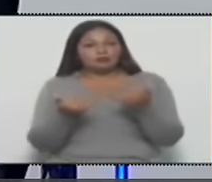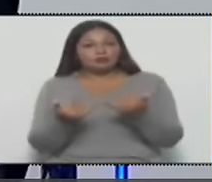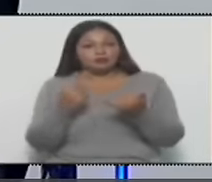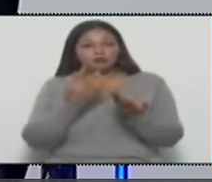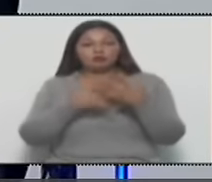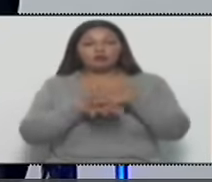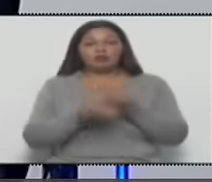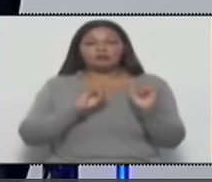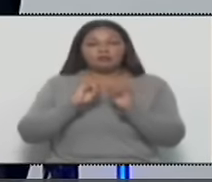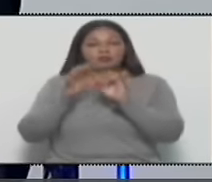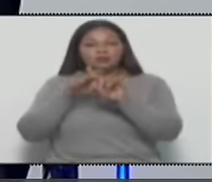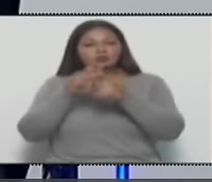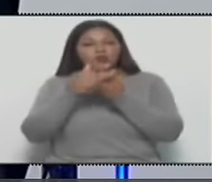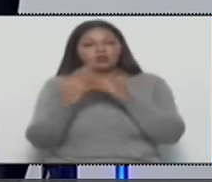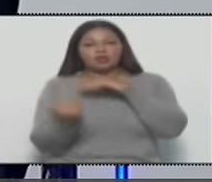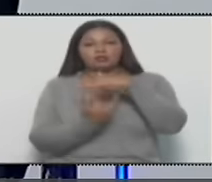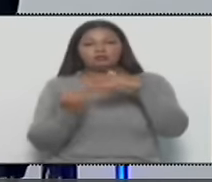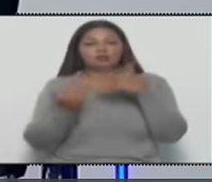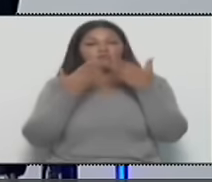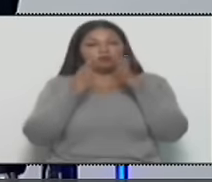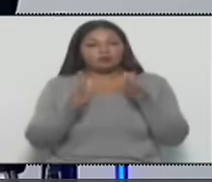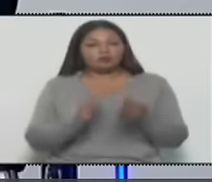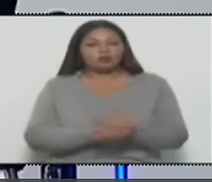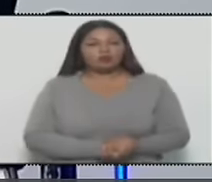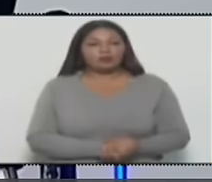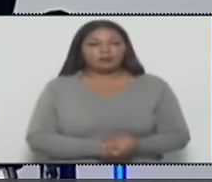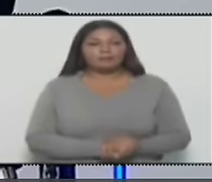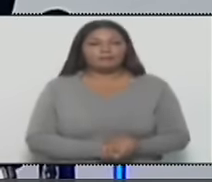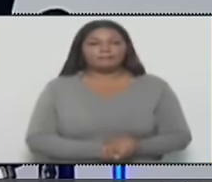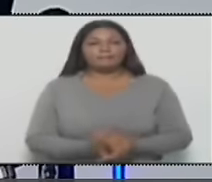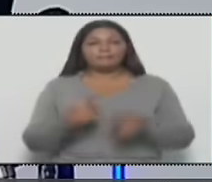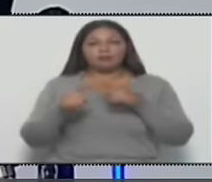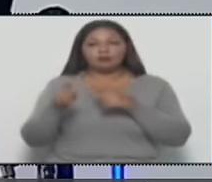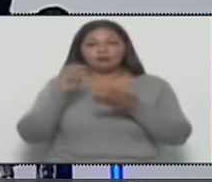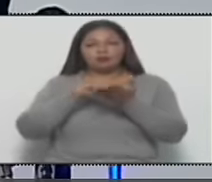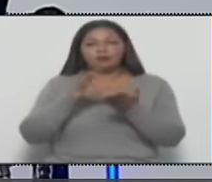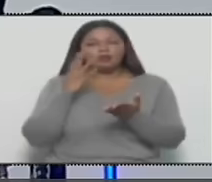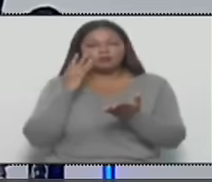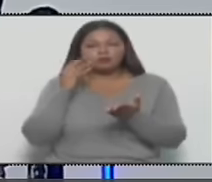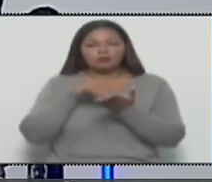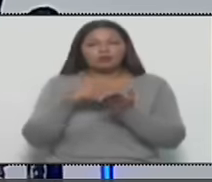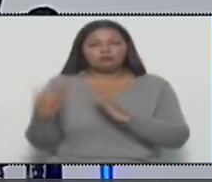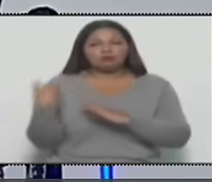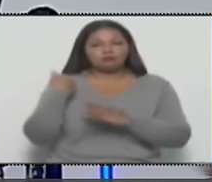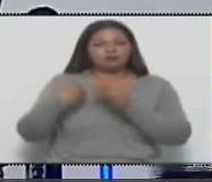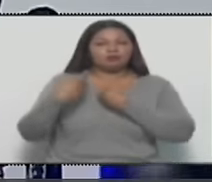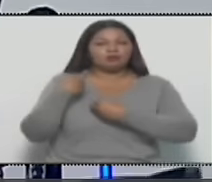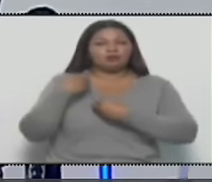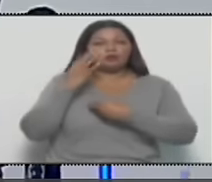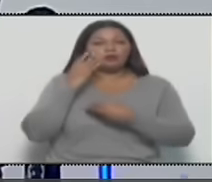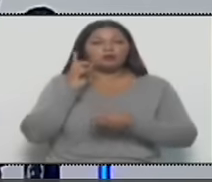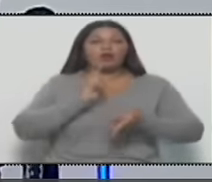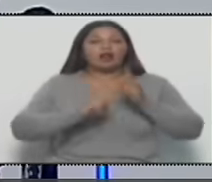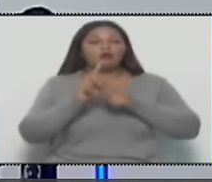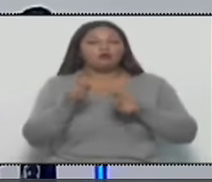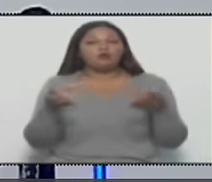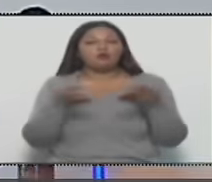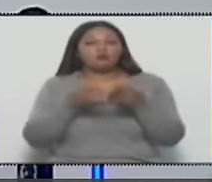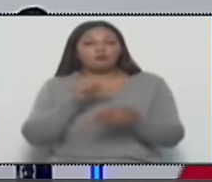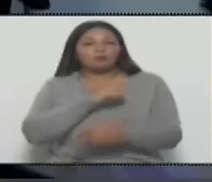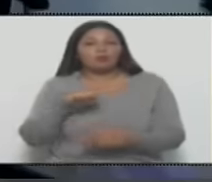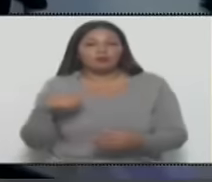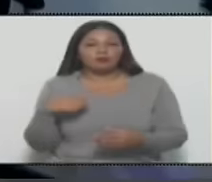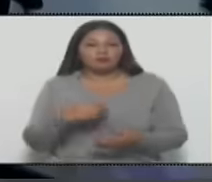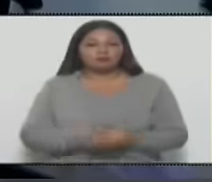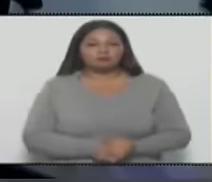involucrados instituciones públicas, pero no sé, ¿no descartan ustedes que pudieran también atacar algunos sectores privados?